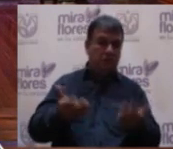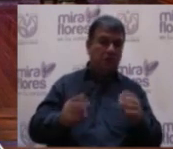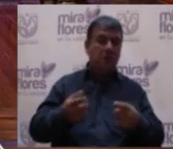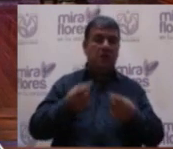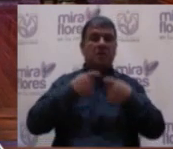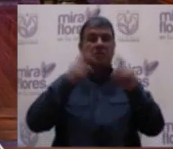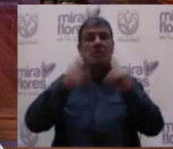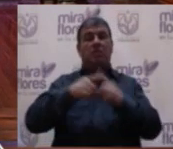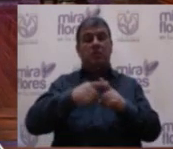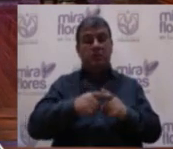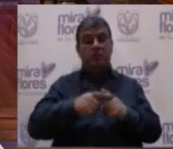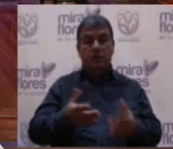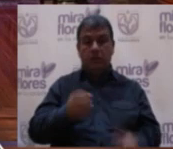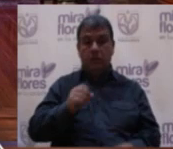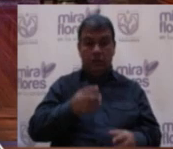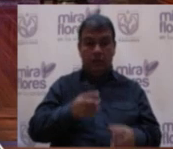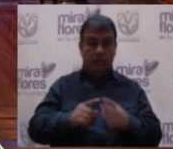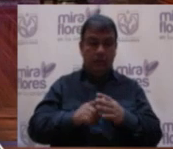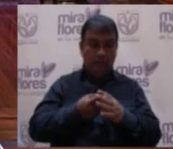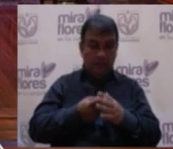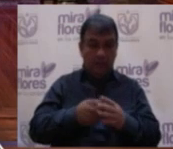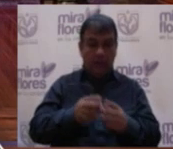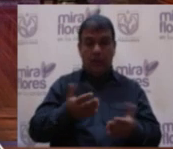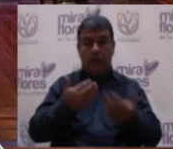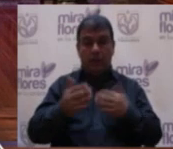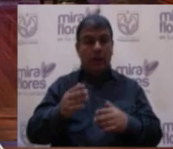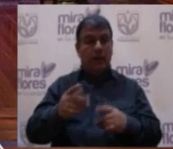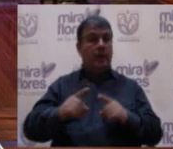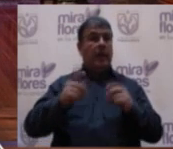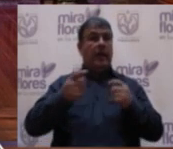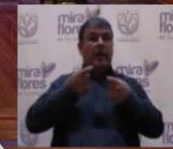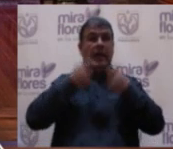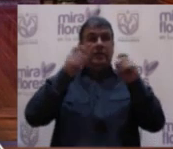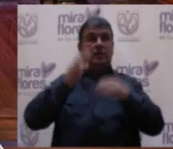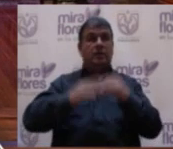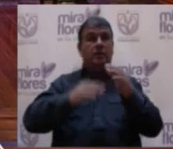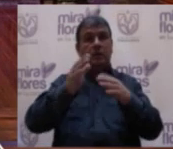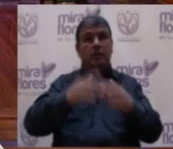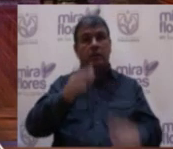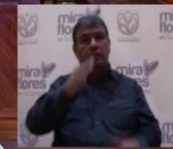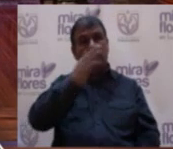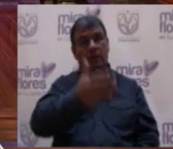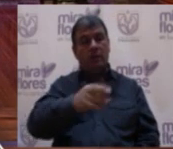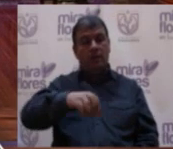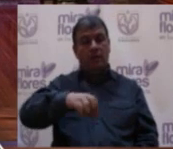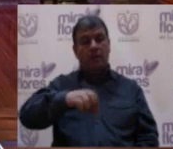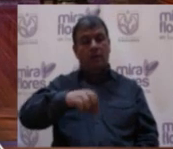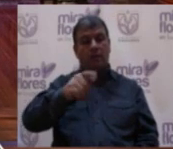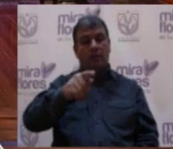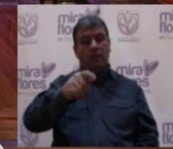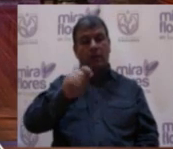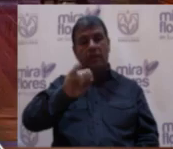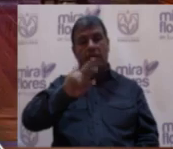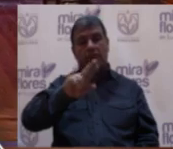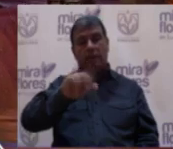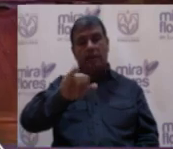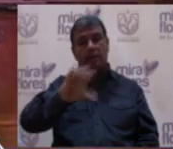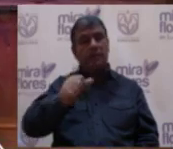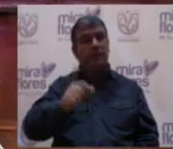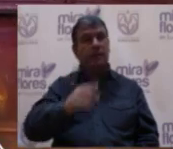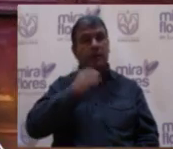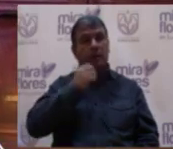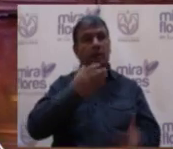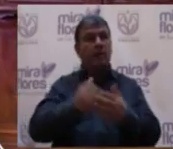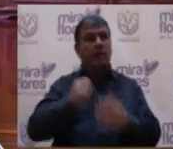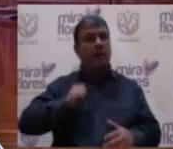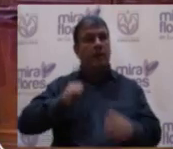exitoso, va a ser positivo, y como dije al principio, el éxito se construye. Muy bien, señora Patricia del Río, tiene usted el uso de la palabra. Gracias, señor